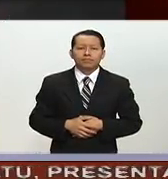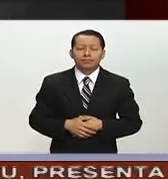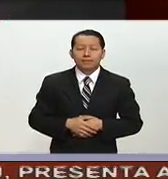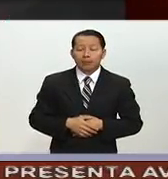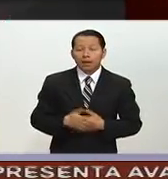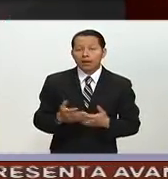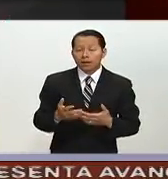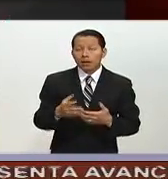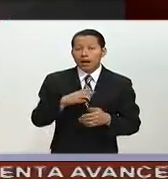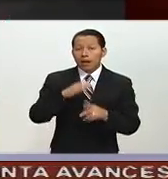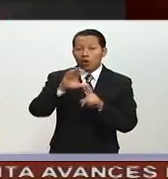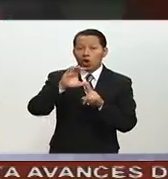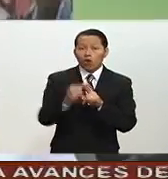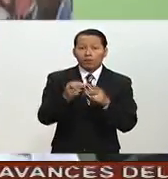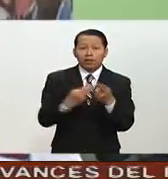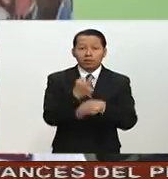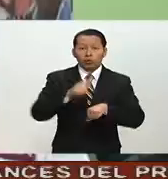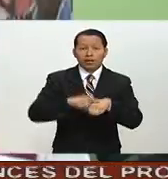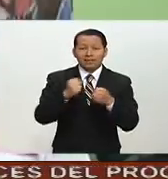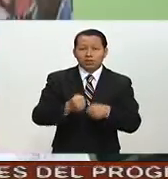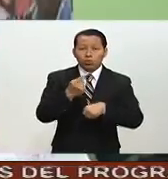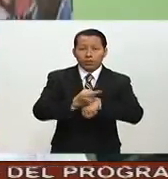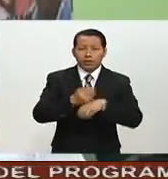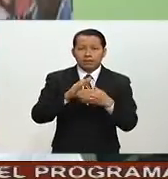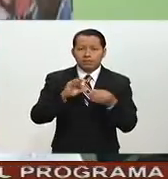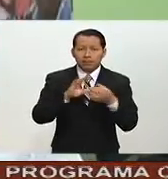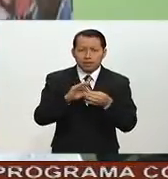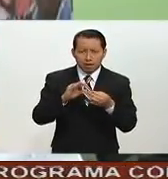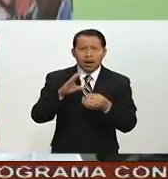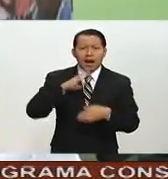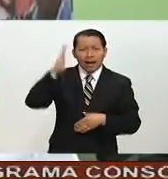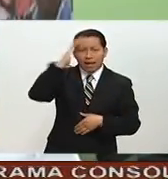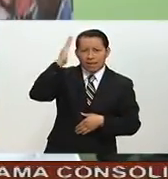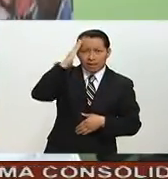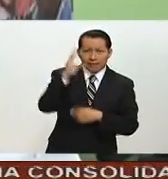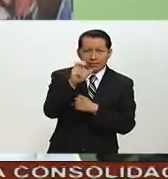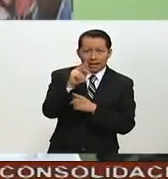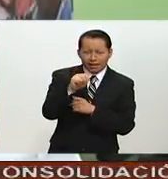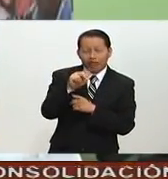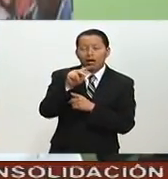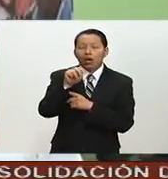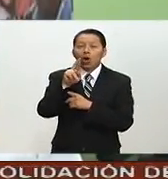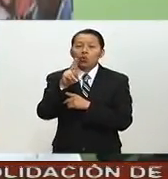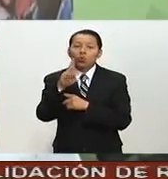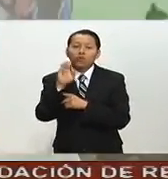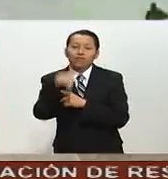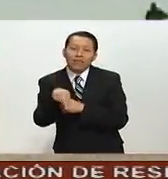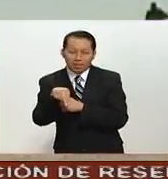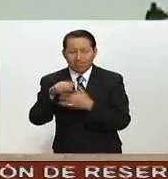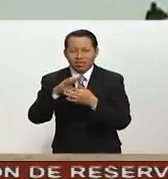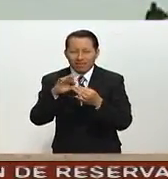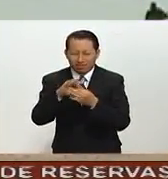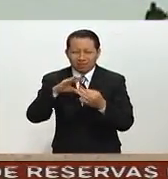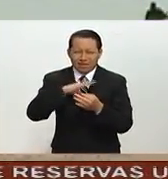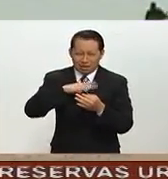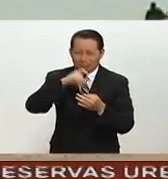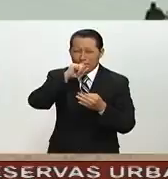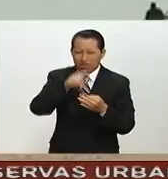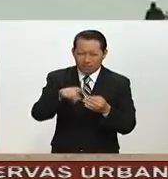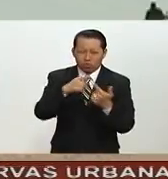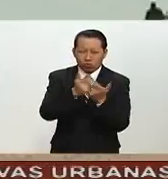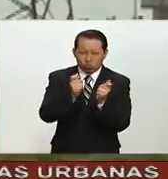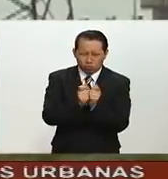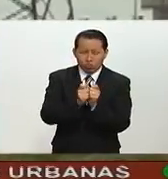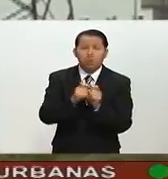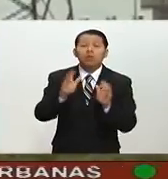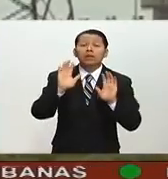Mientras tanto, la Comisión Nacional de Seguridad confirmó que el principal líder de la CENTE, Rubén Núñez, y otros integrantes de la disidencia magisterial ya